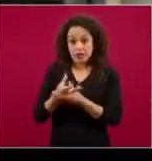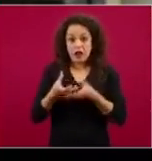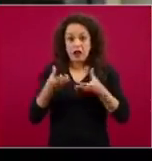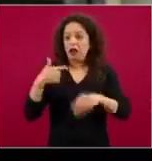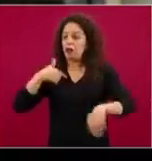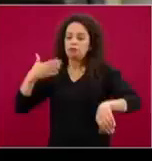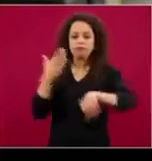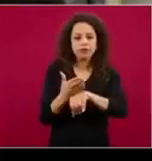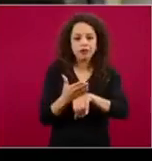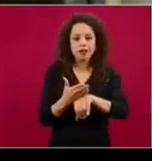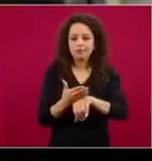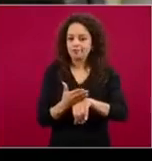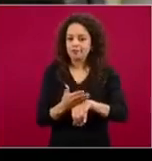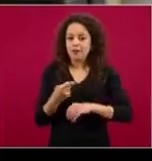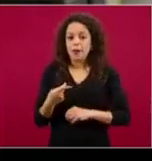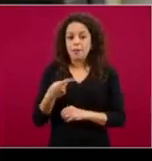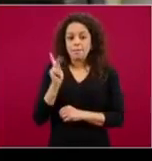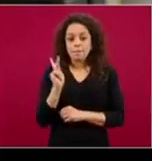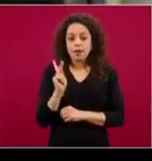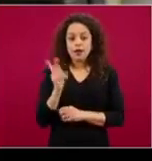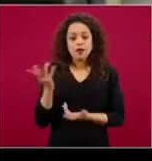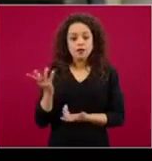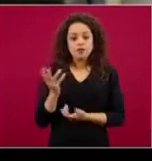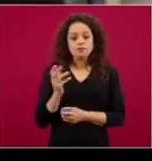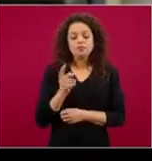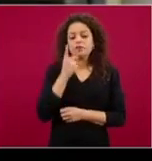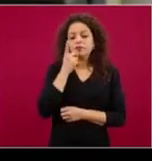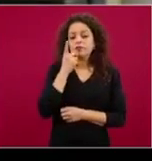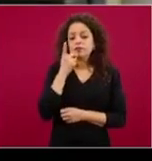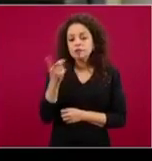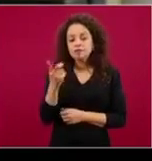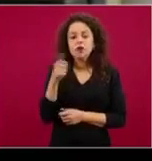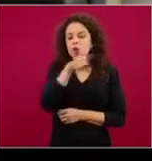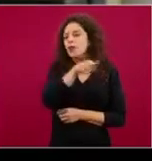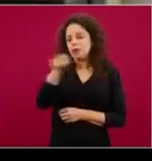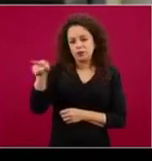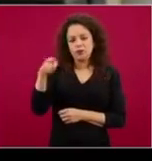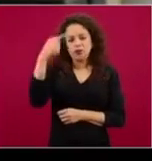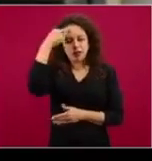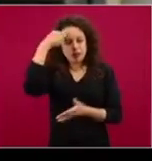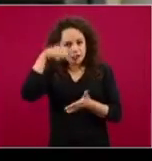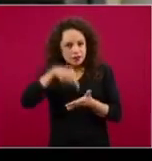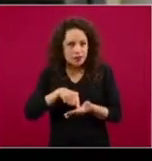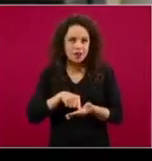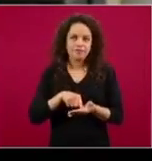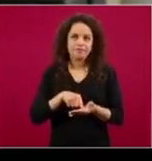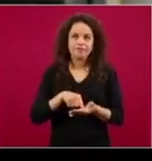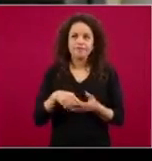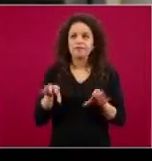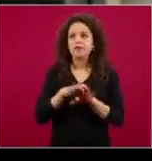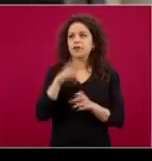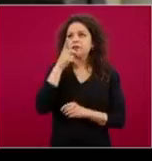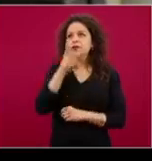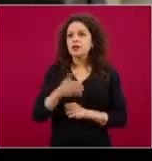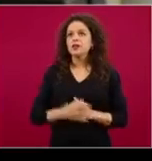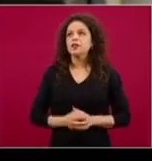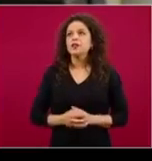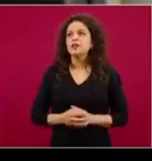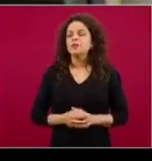aquí medidas más autoritarias. ¿No creen ustedes que de alguna manera habría que